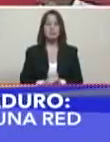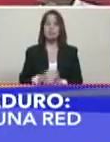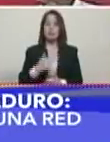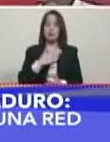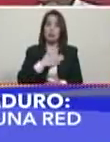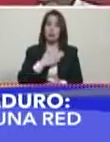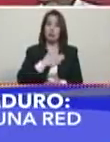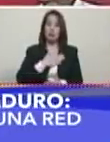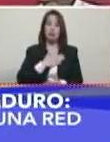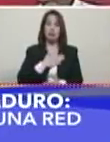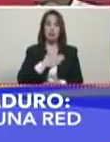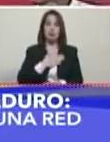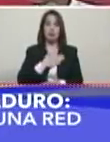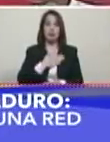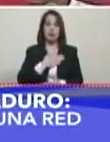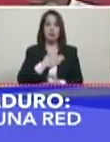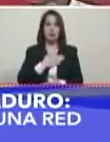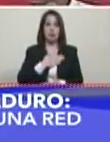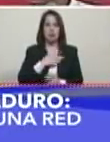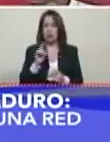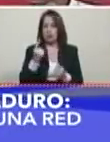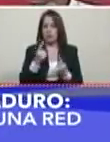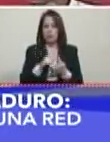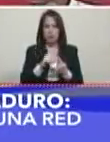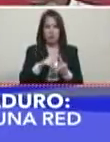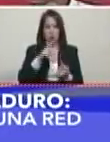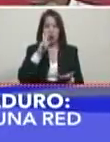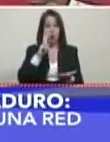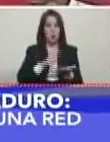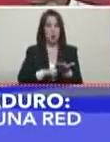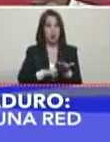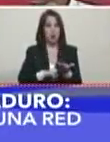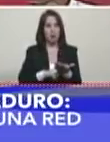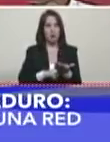a, en primer lugar, aprobar,